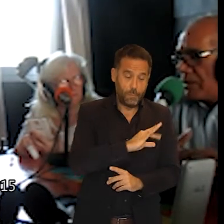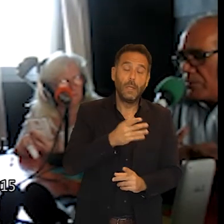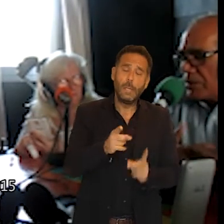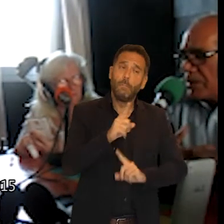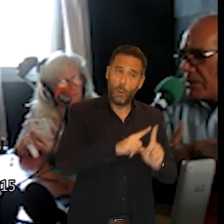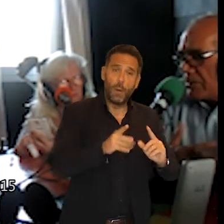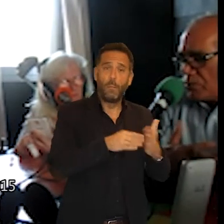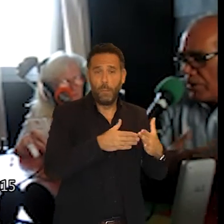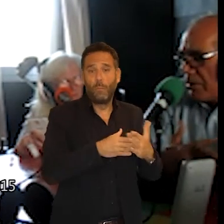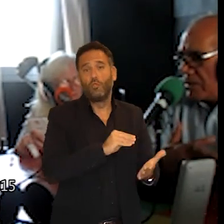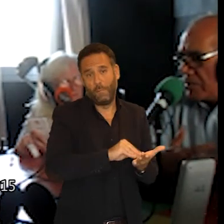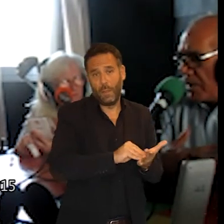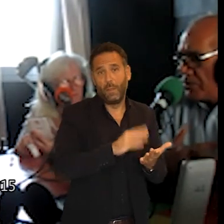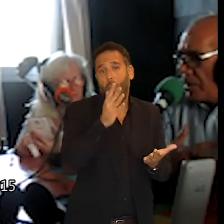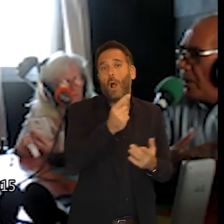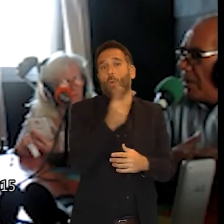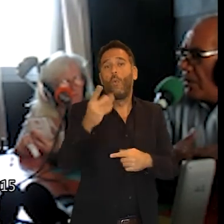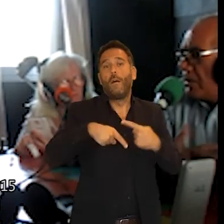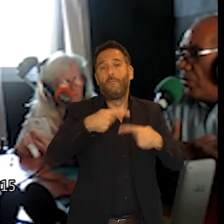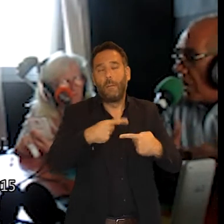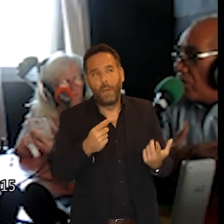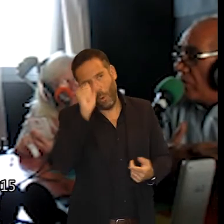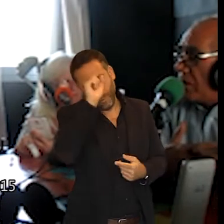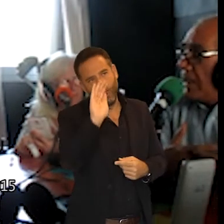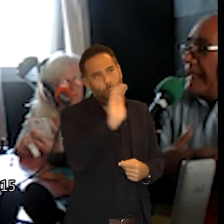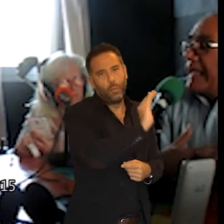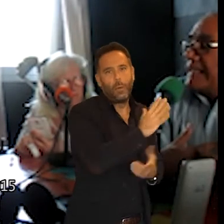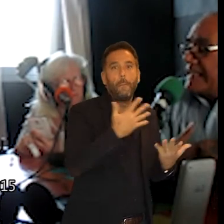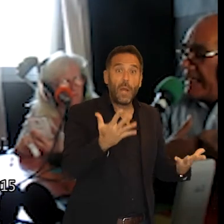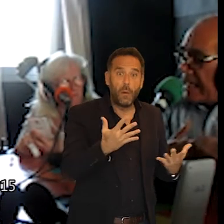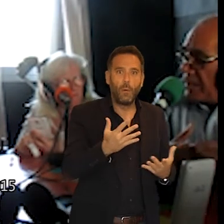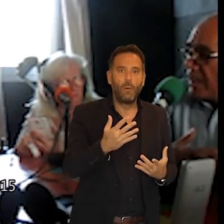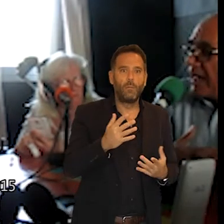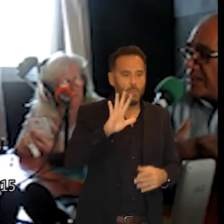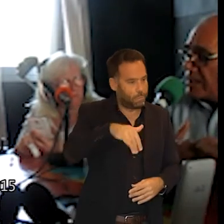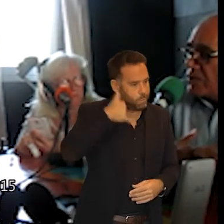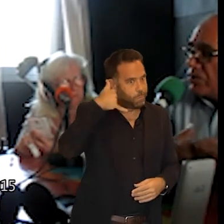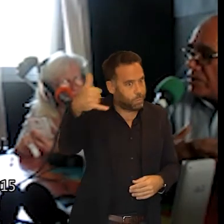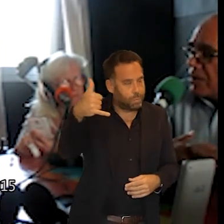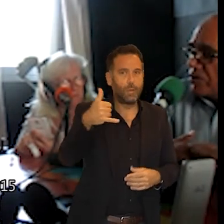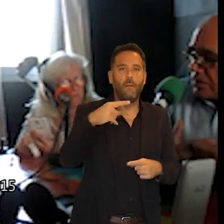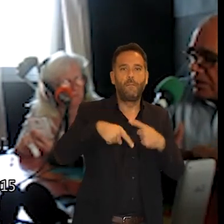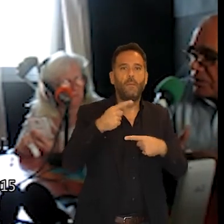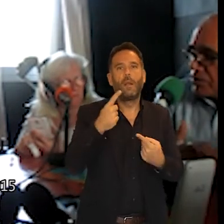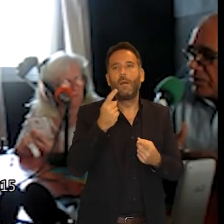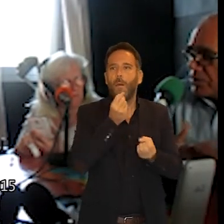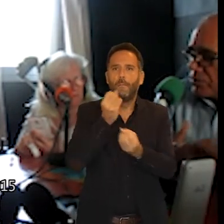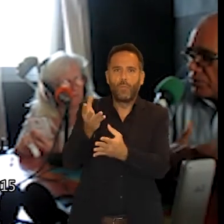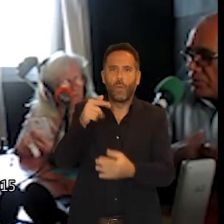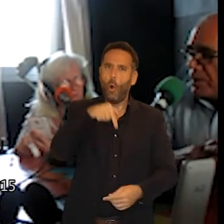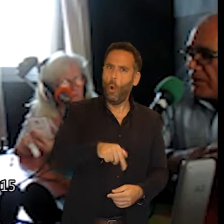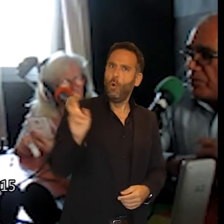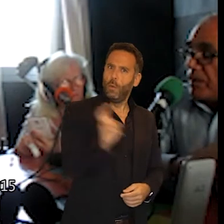Claro. Bueno, todas las familias, cada una tiene su punto de vista, sí. pero en el momento que levantamos el teléfono uh-huh. y decimos, pues mira, que hoy viene